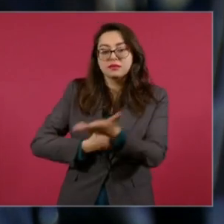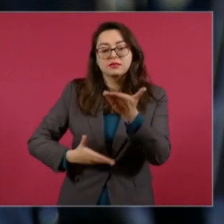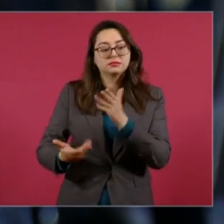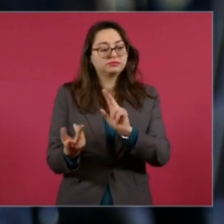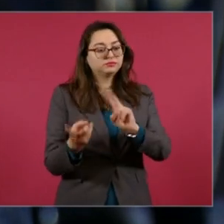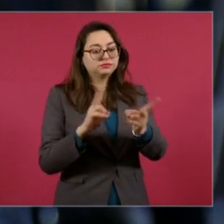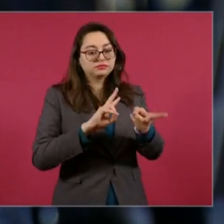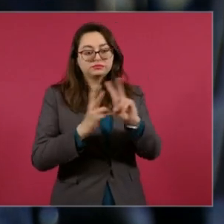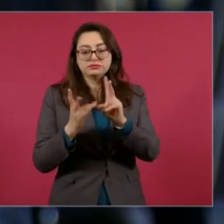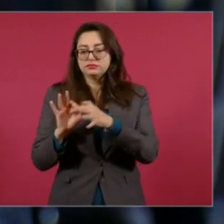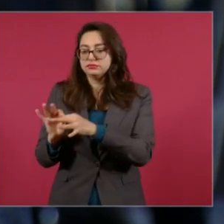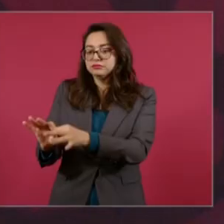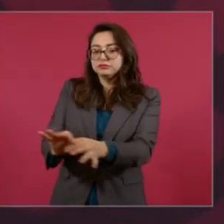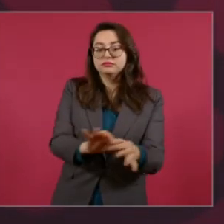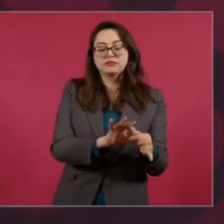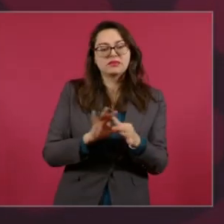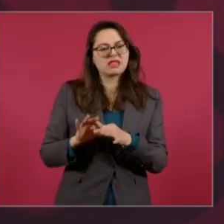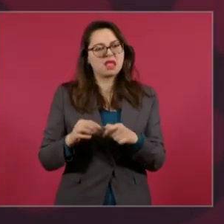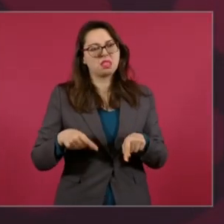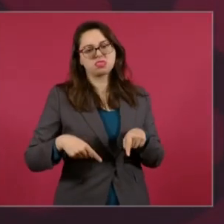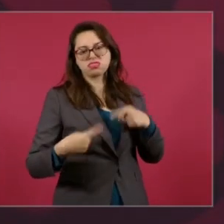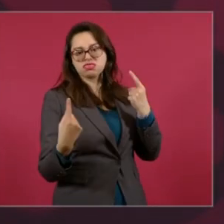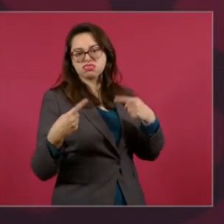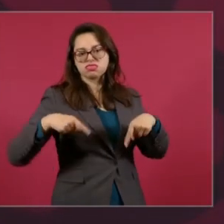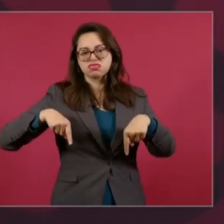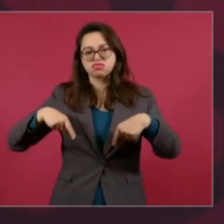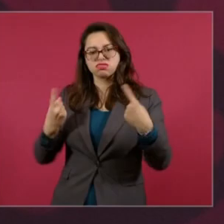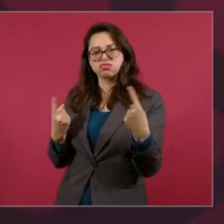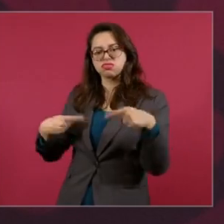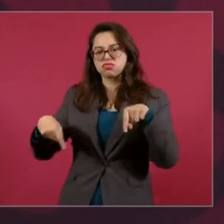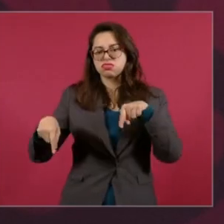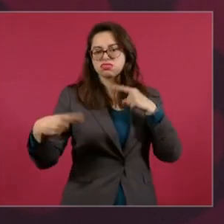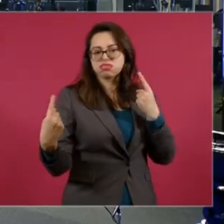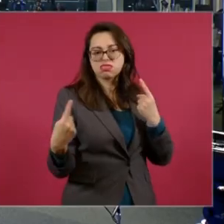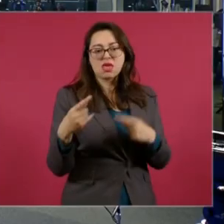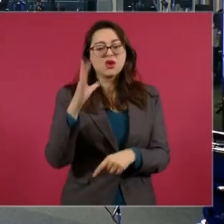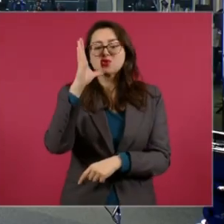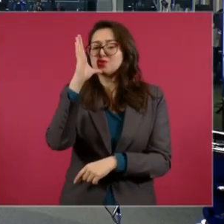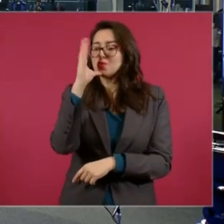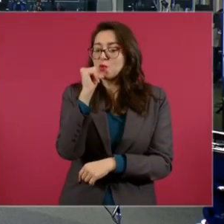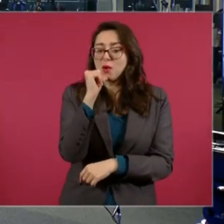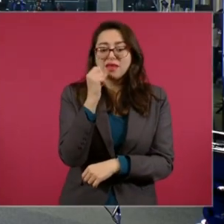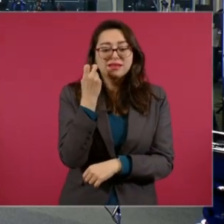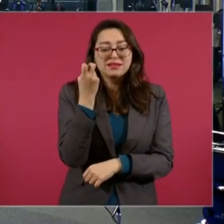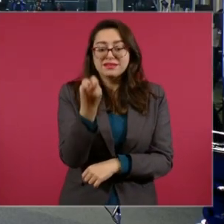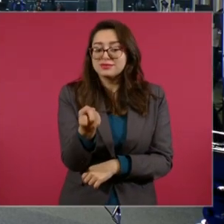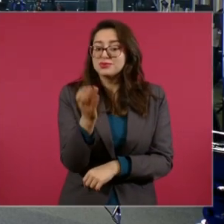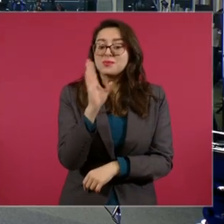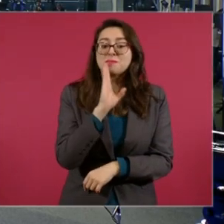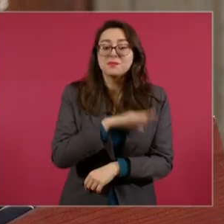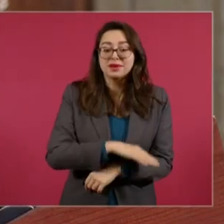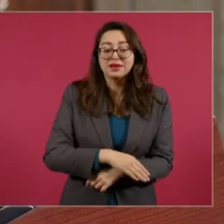No podemos pelearnos y